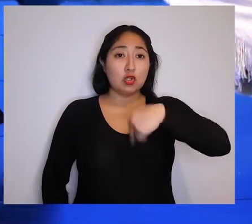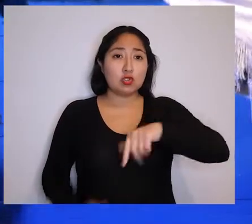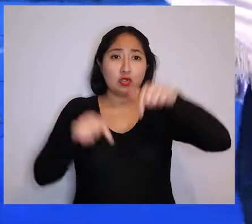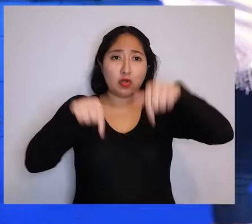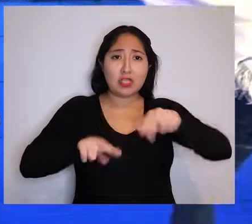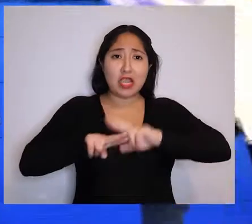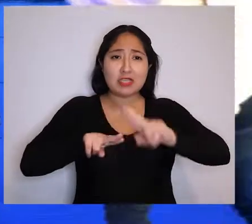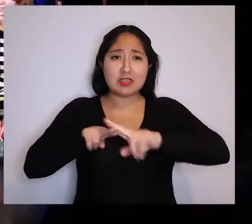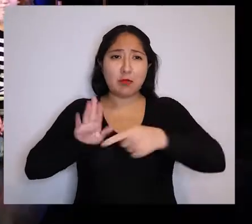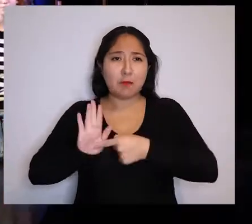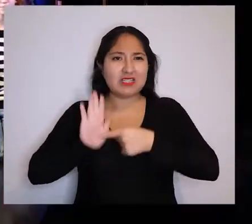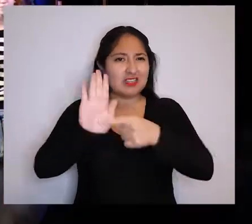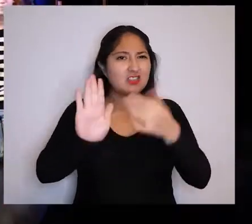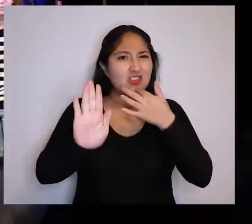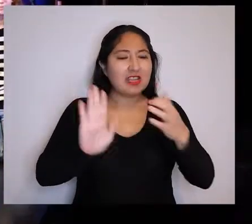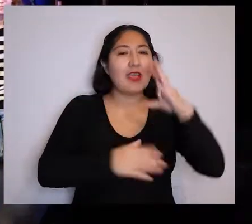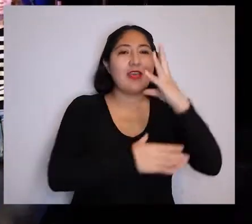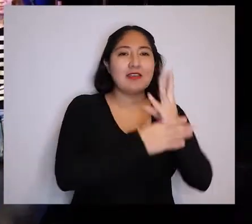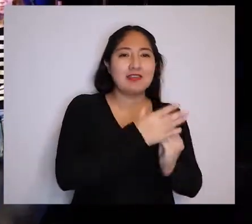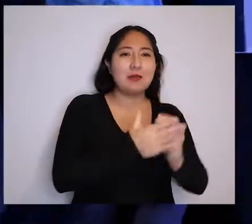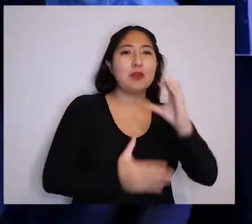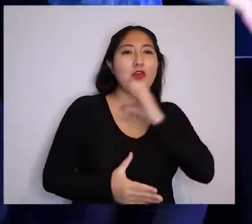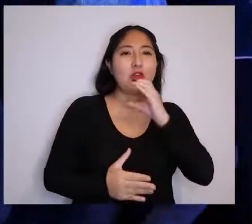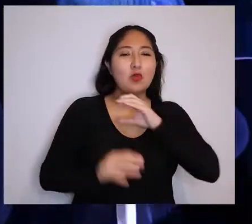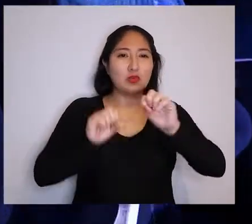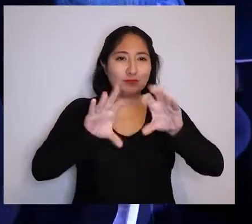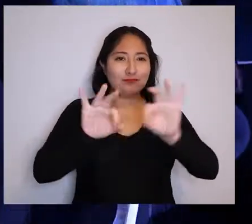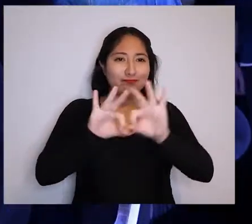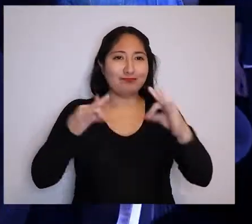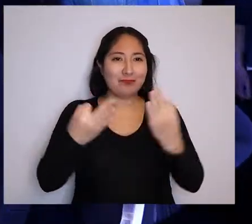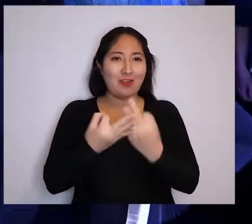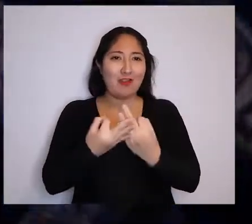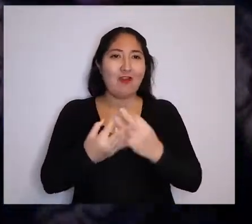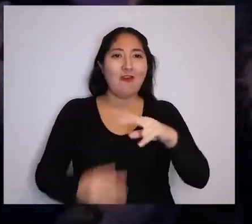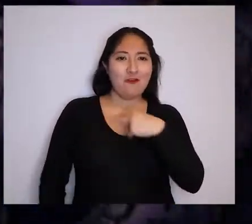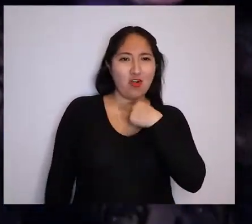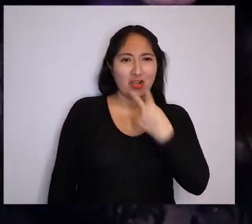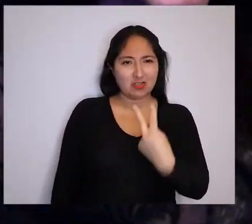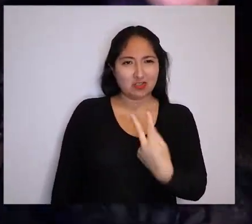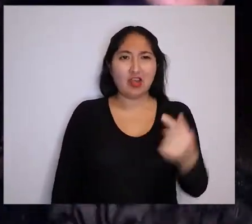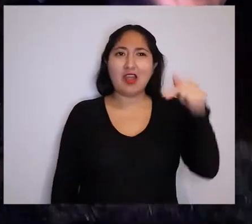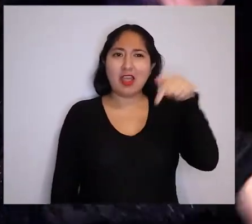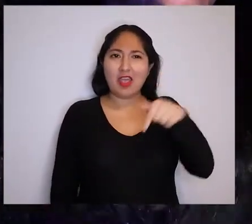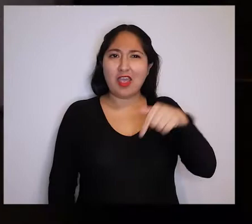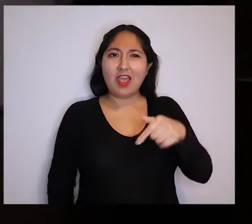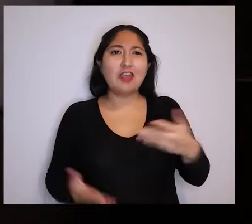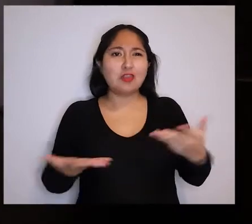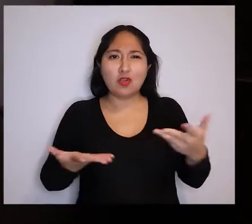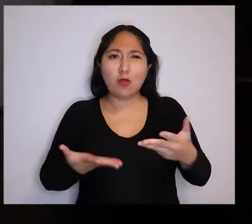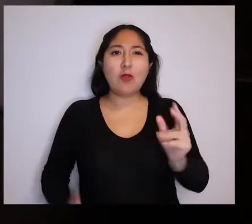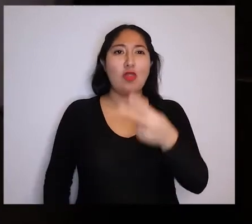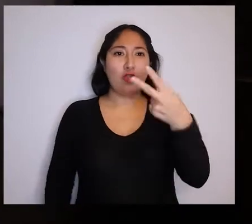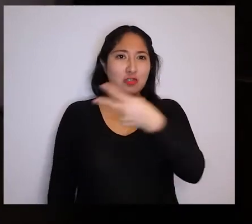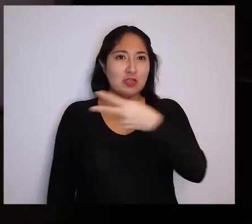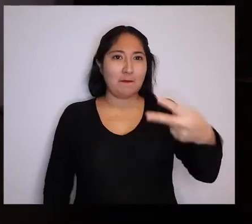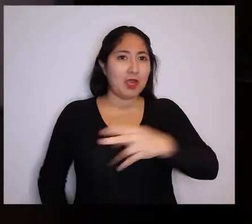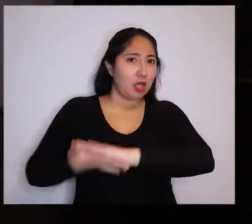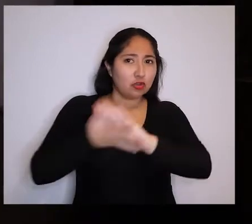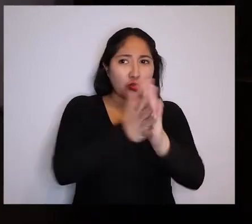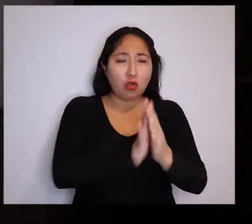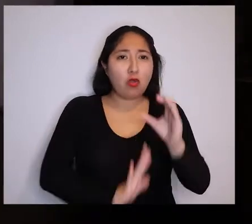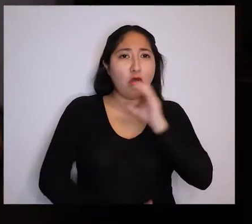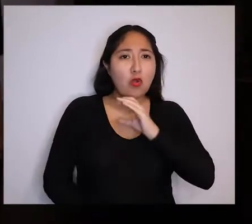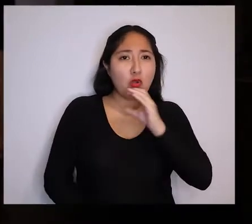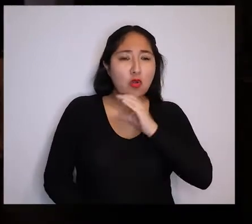Estamos realizando las presentaciones de finalización de los cursos de formación integral de la Unidad de Educación Artística. Estos se engloban dos semanas, en donde todos